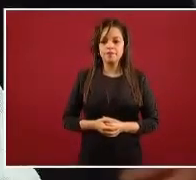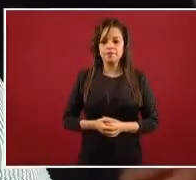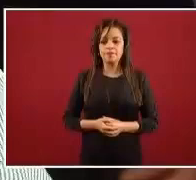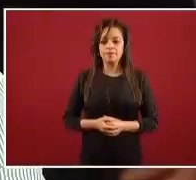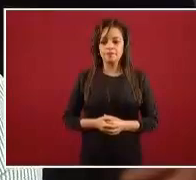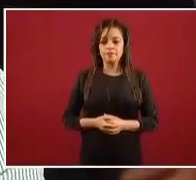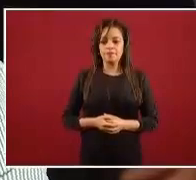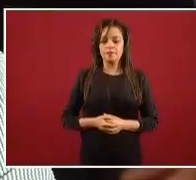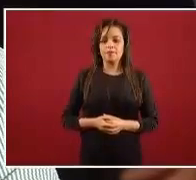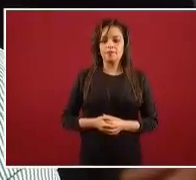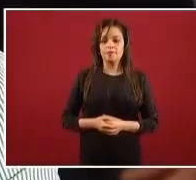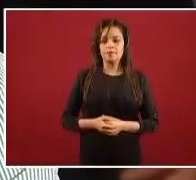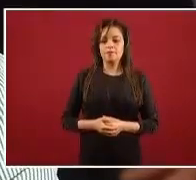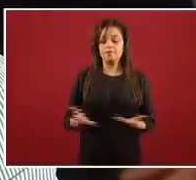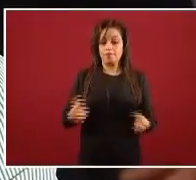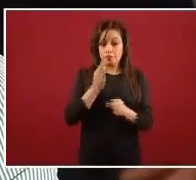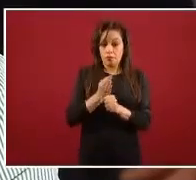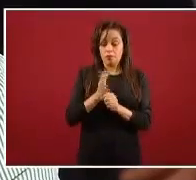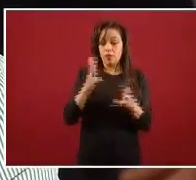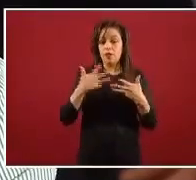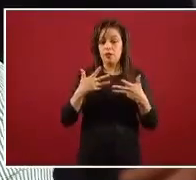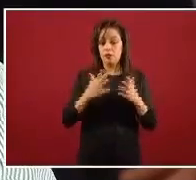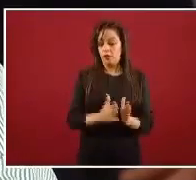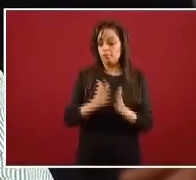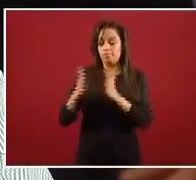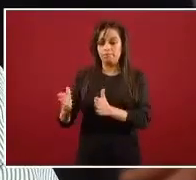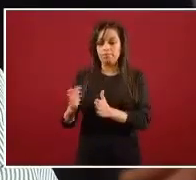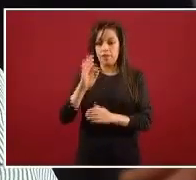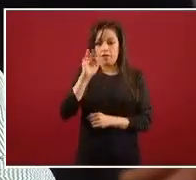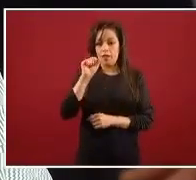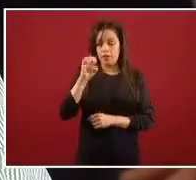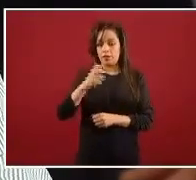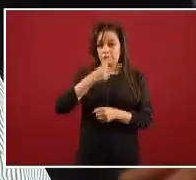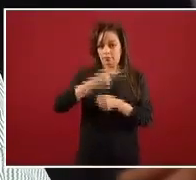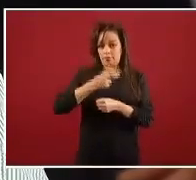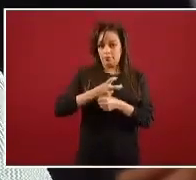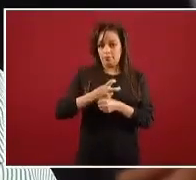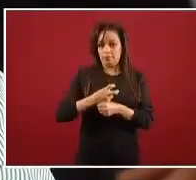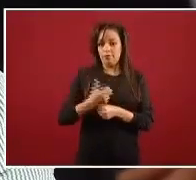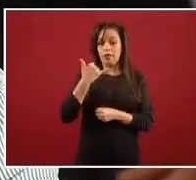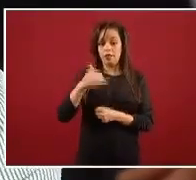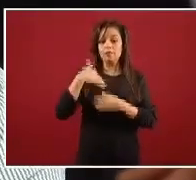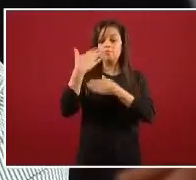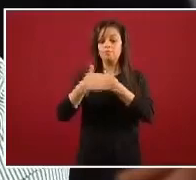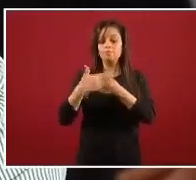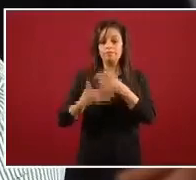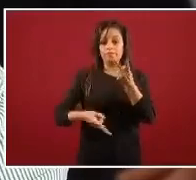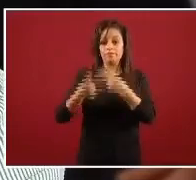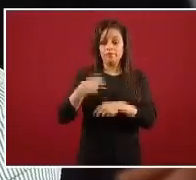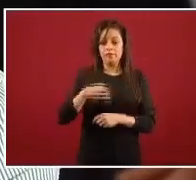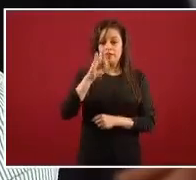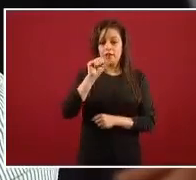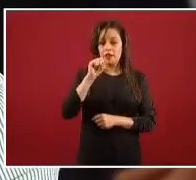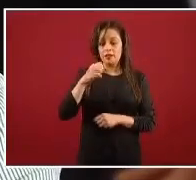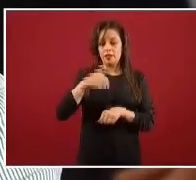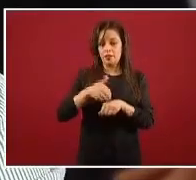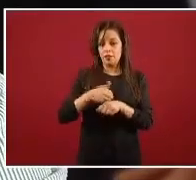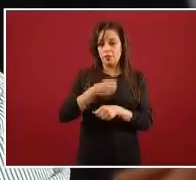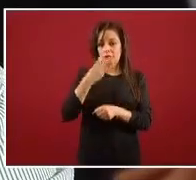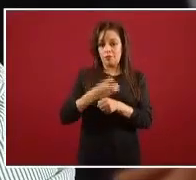en la fase 2, que ya estamos viviendo, y en la fase 3, que se avecina, y es la fase más